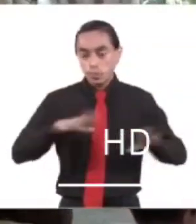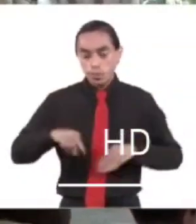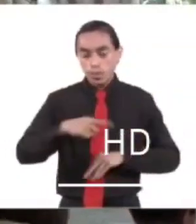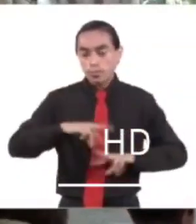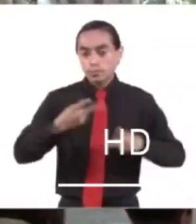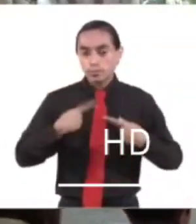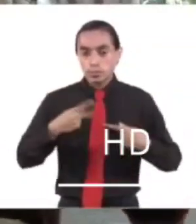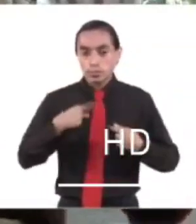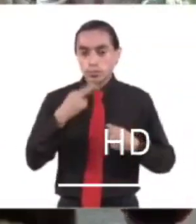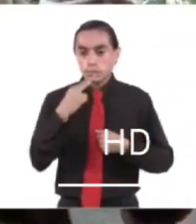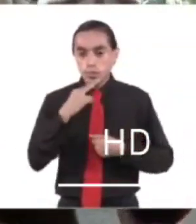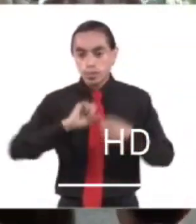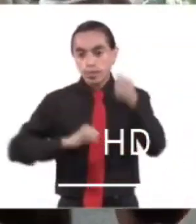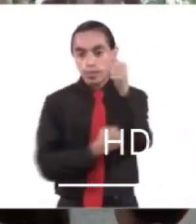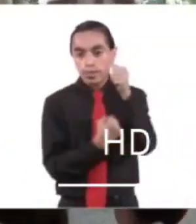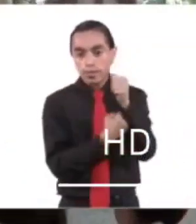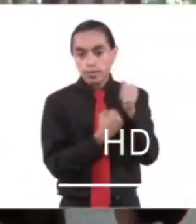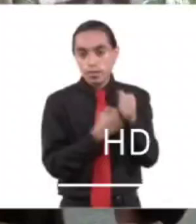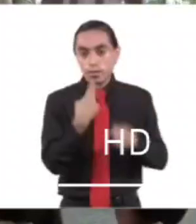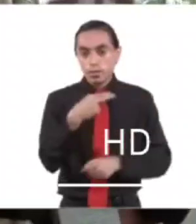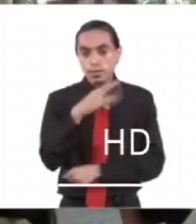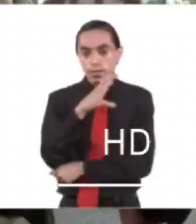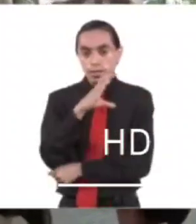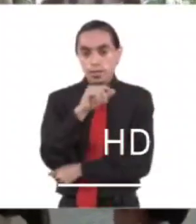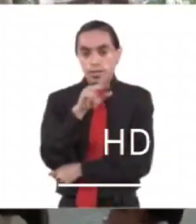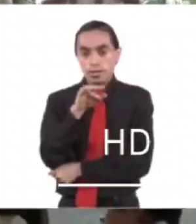del Pilares Carlos Monsiváis.